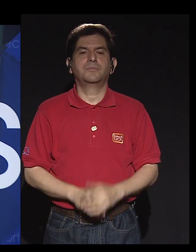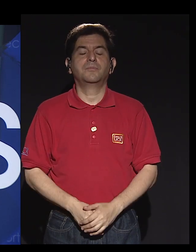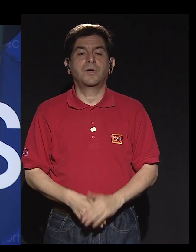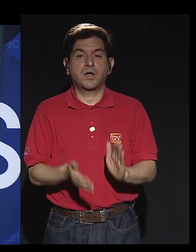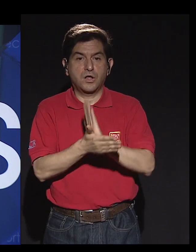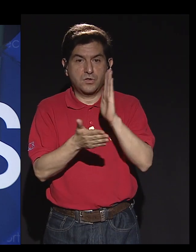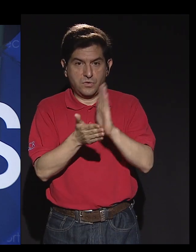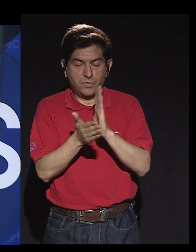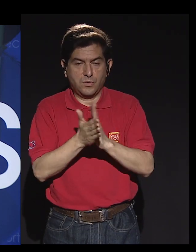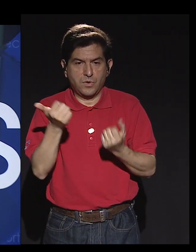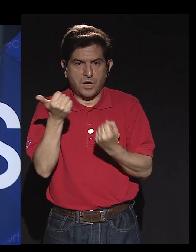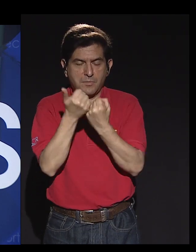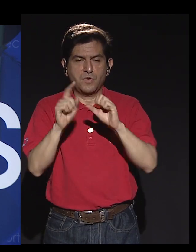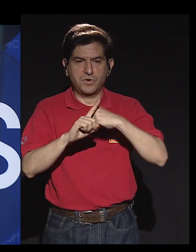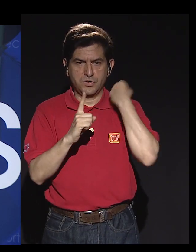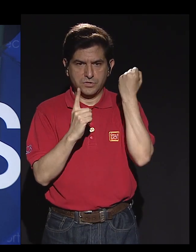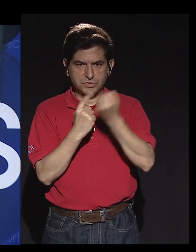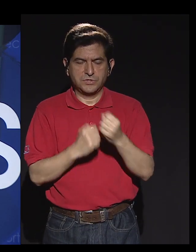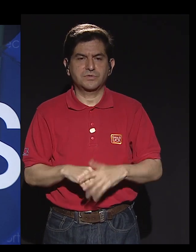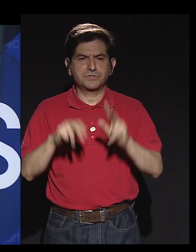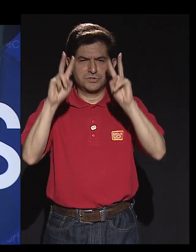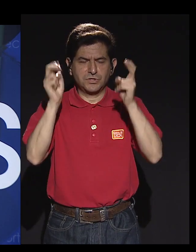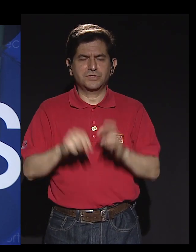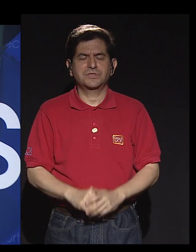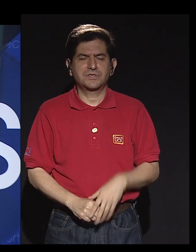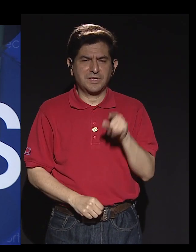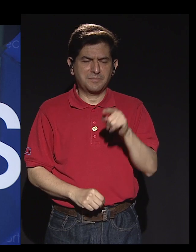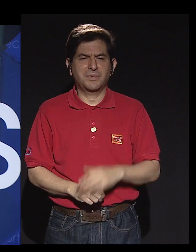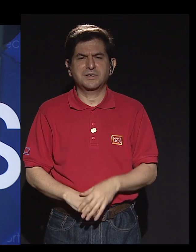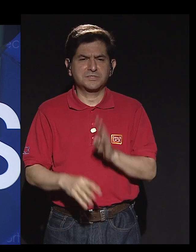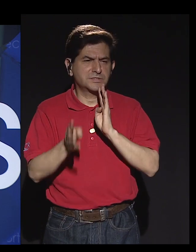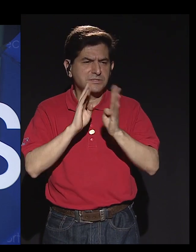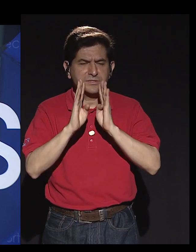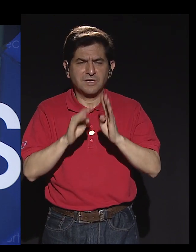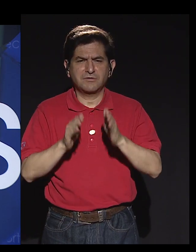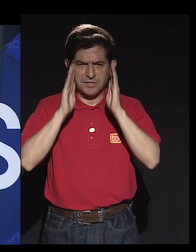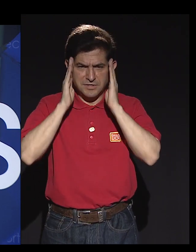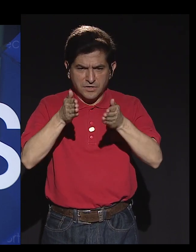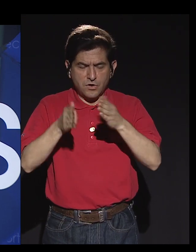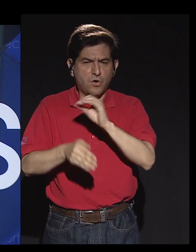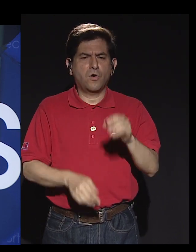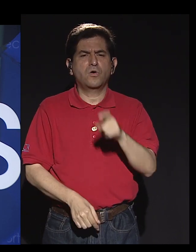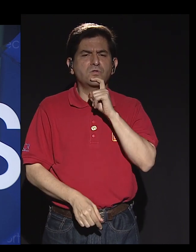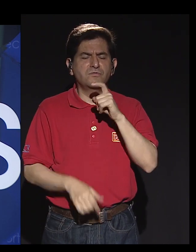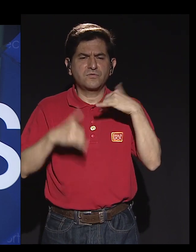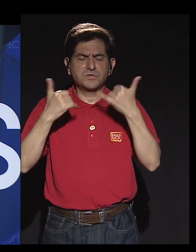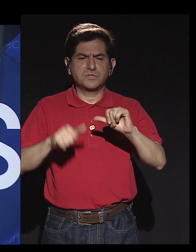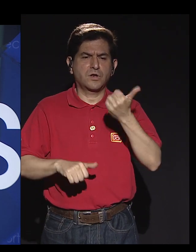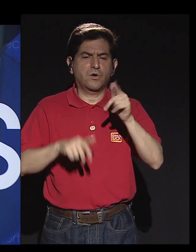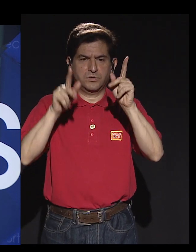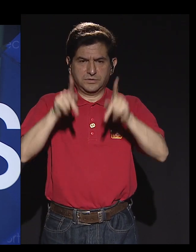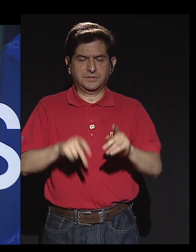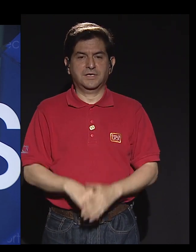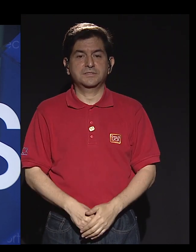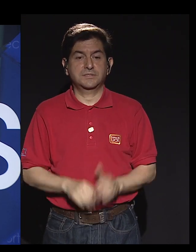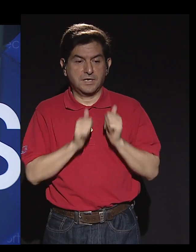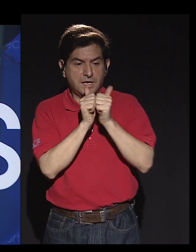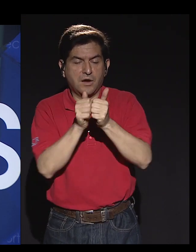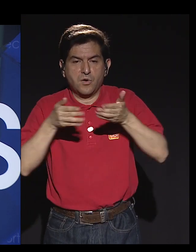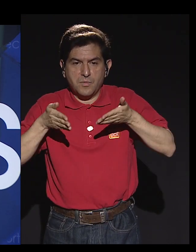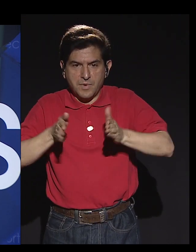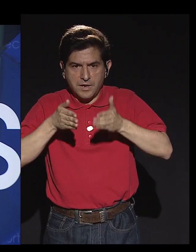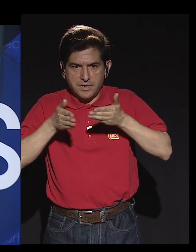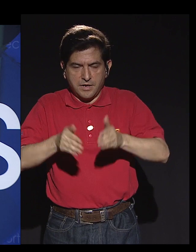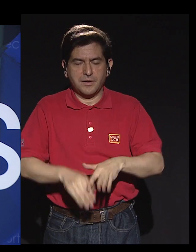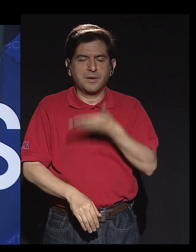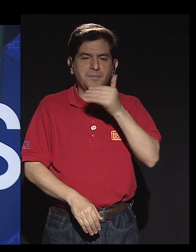un documento que le apoyará a afrontar situaciones como los temas obsesivos de conversación o las dificultades para jugar con otros, y le permitirá acompañar a su